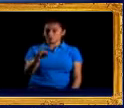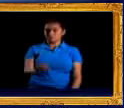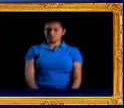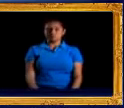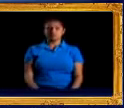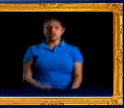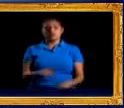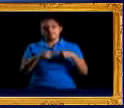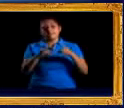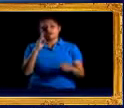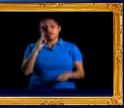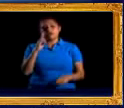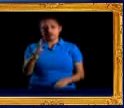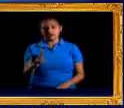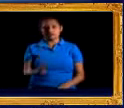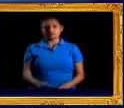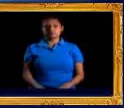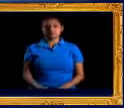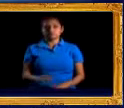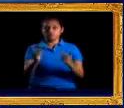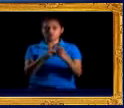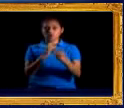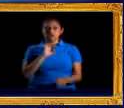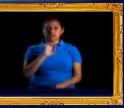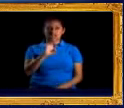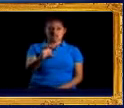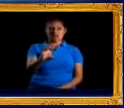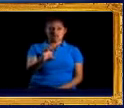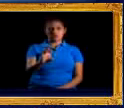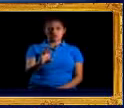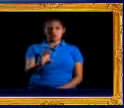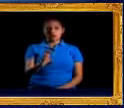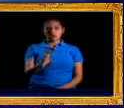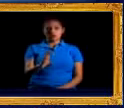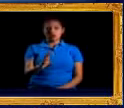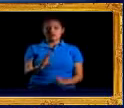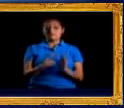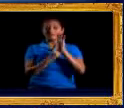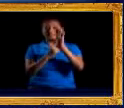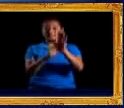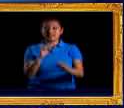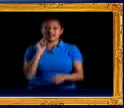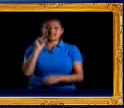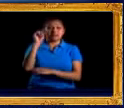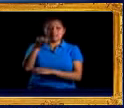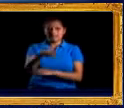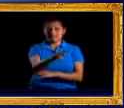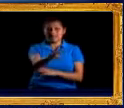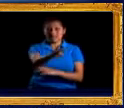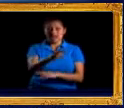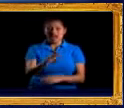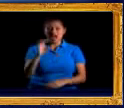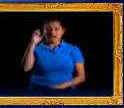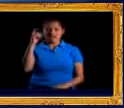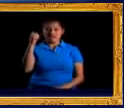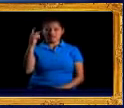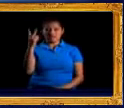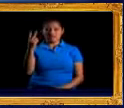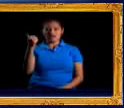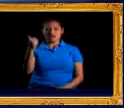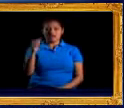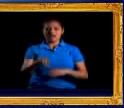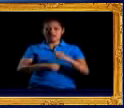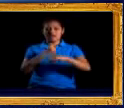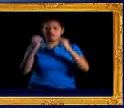Pero mire, con artimañas de engaño, de error, hermano, le presenta la serpiente a Eva, hermano, el